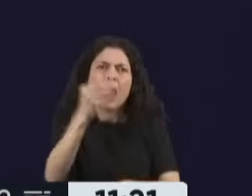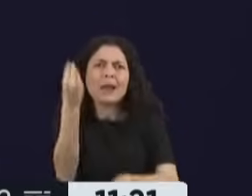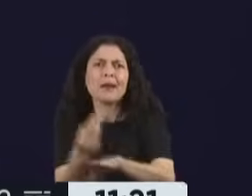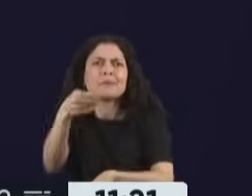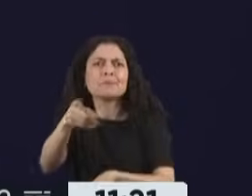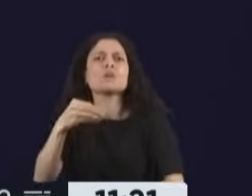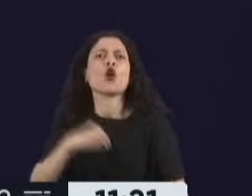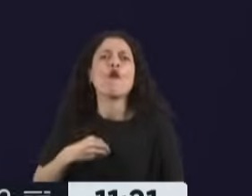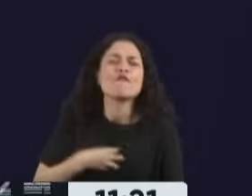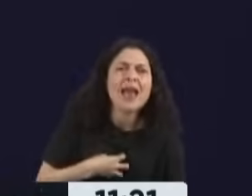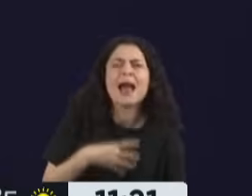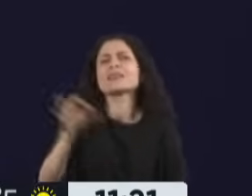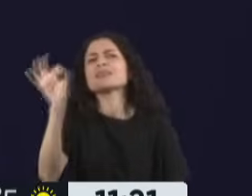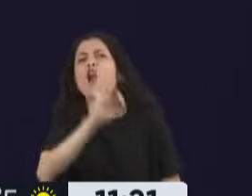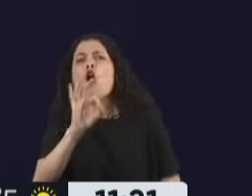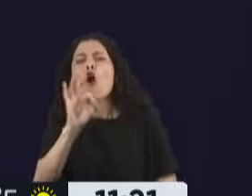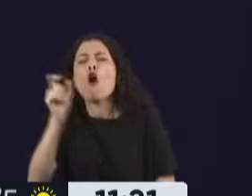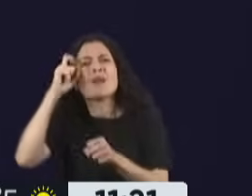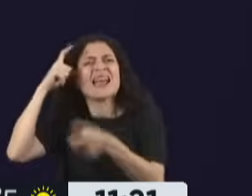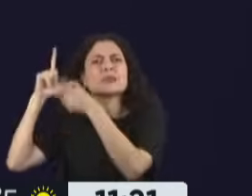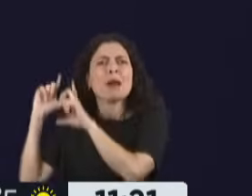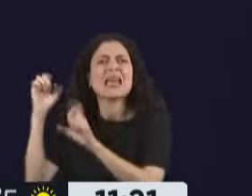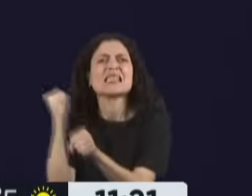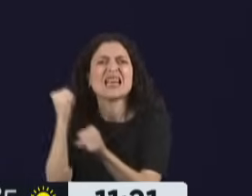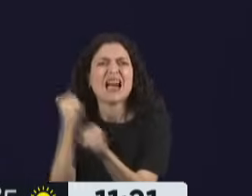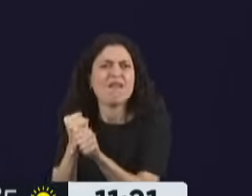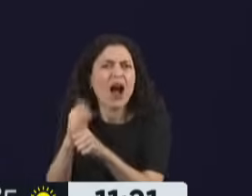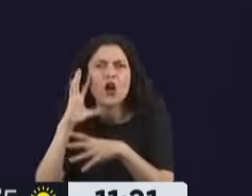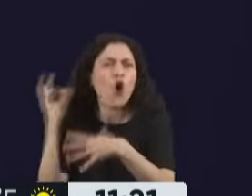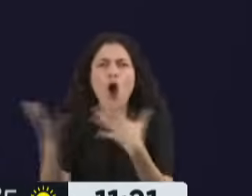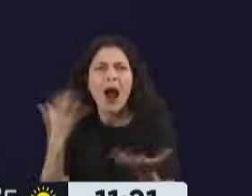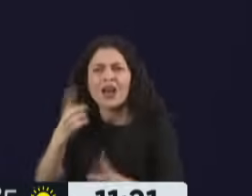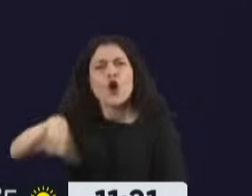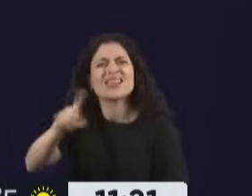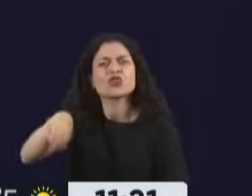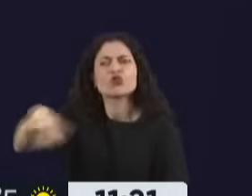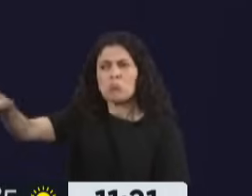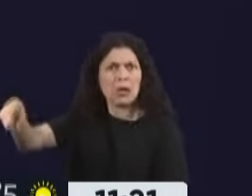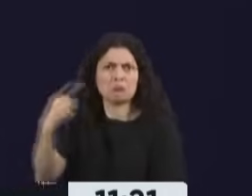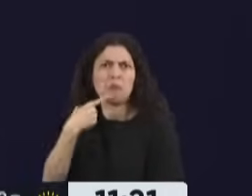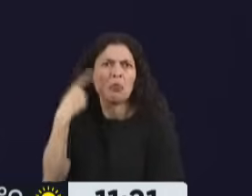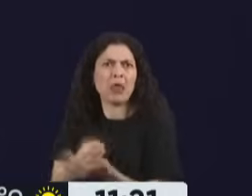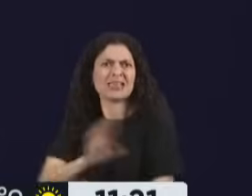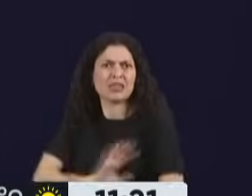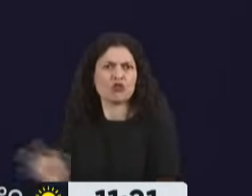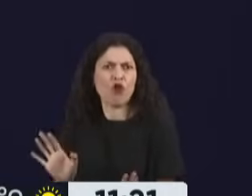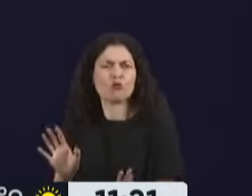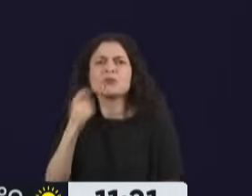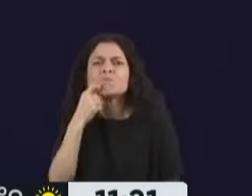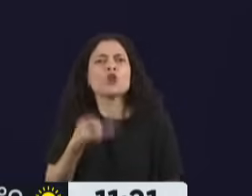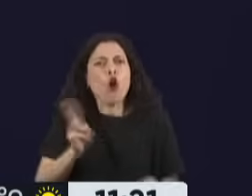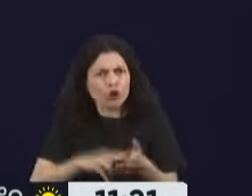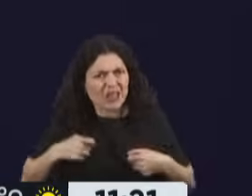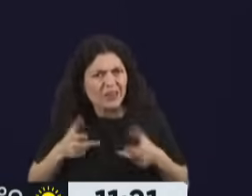por la confianza, o por lo que entienden que puede dar en el lugar indicado. Pero te repito, esto no es algo